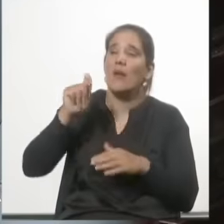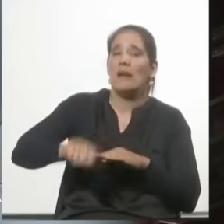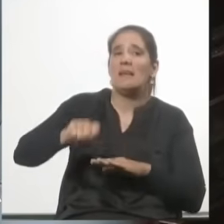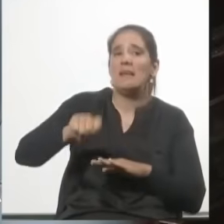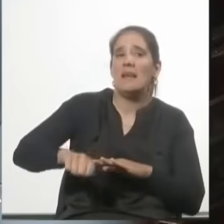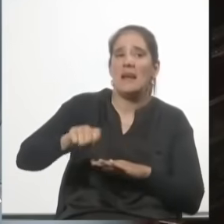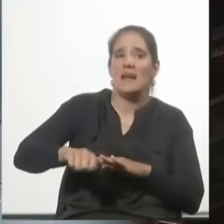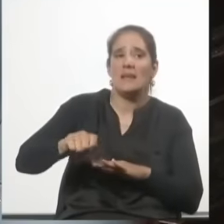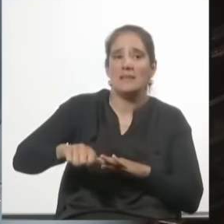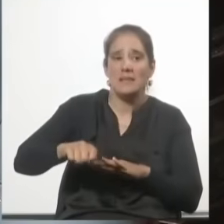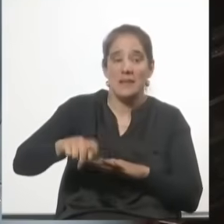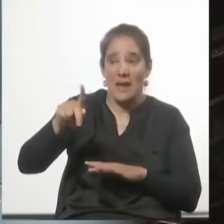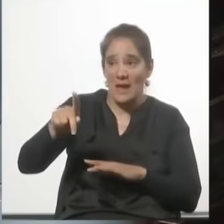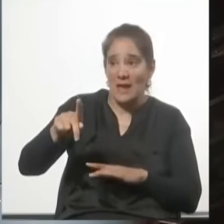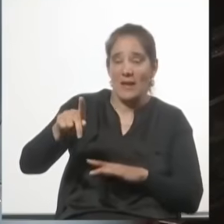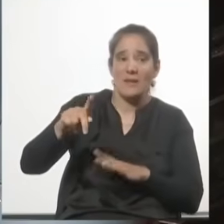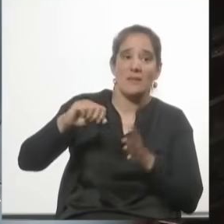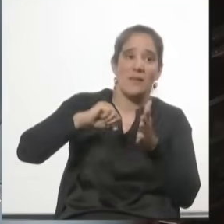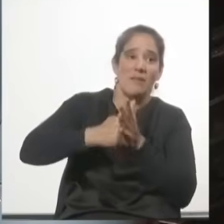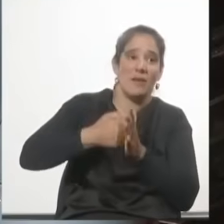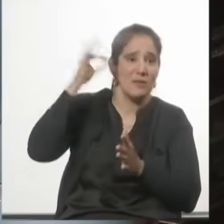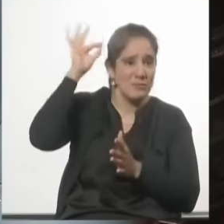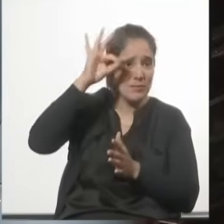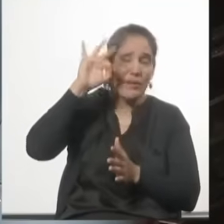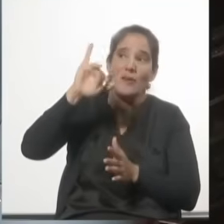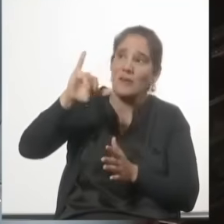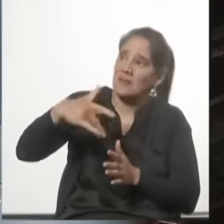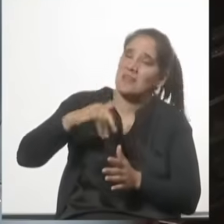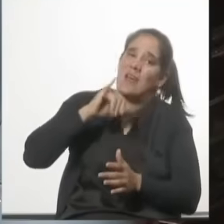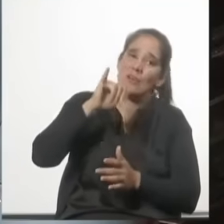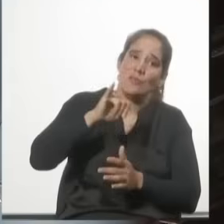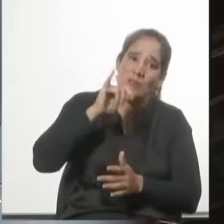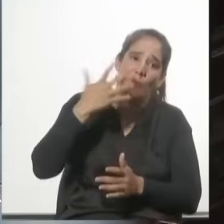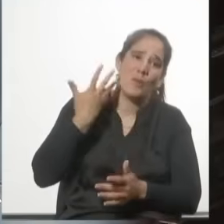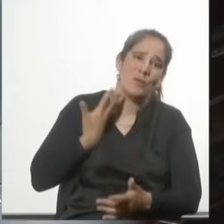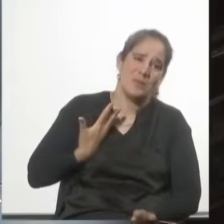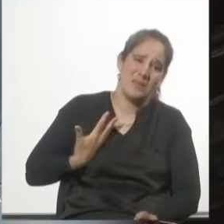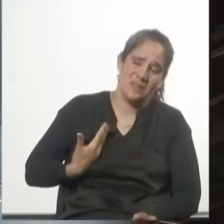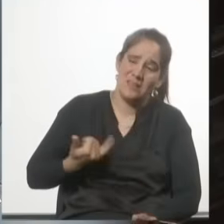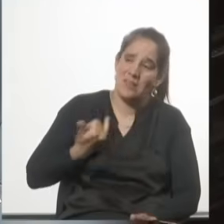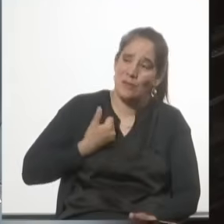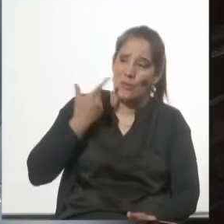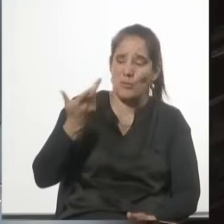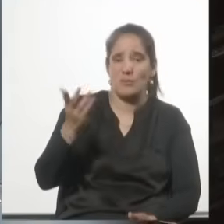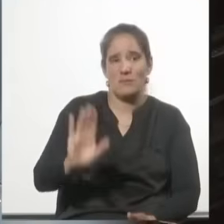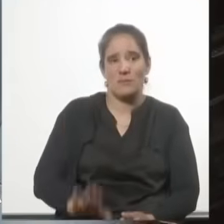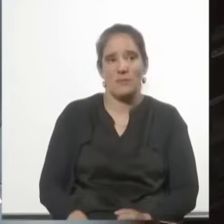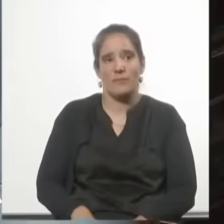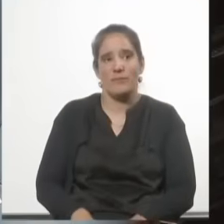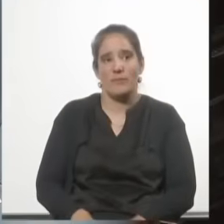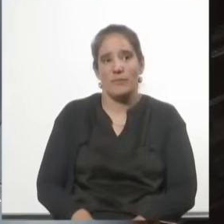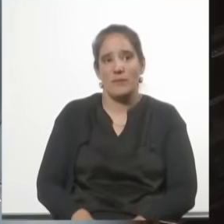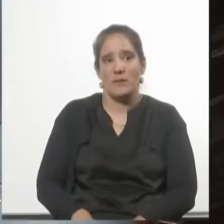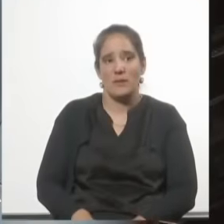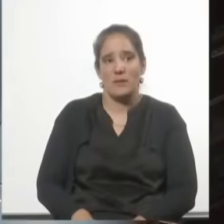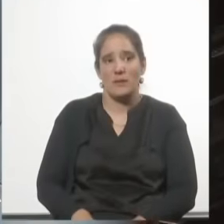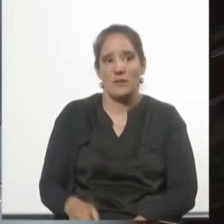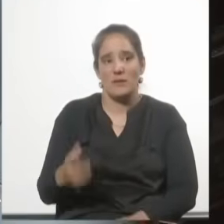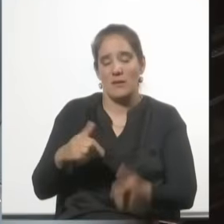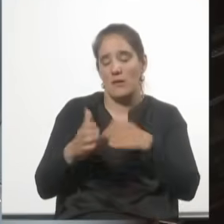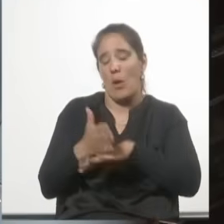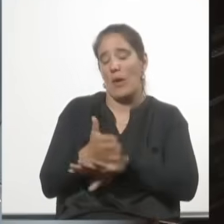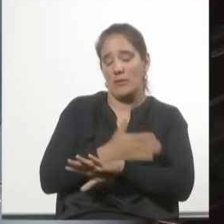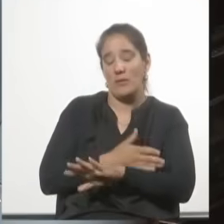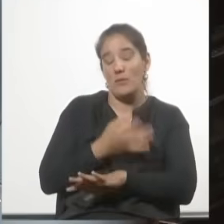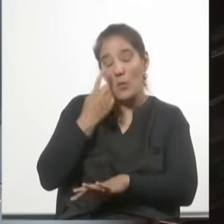de fiel cumplimiento que ya sabemos tristemente cómo nos ha ido a su respecto. De lo anterior